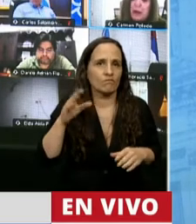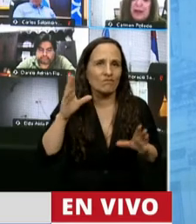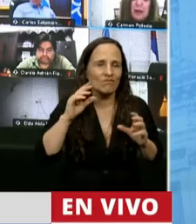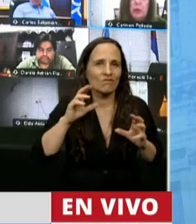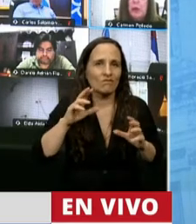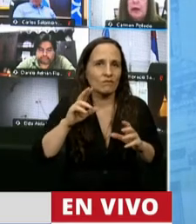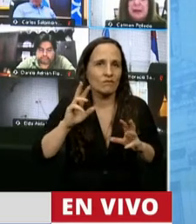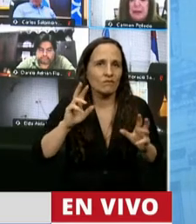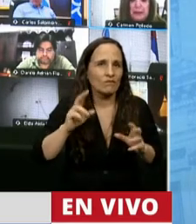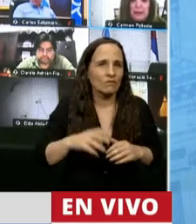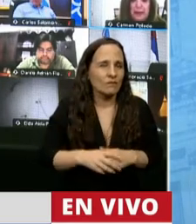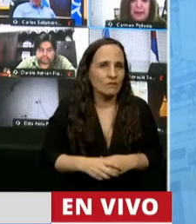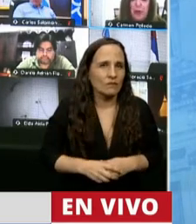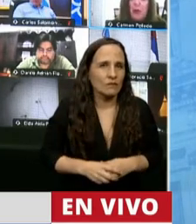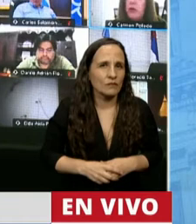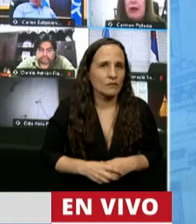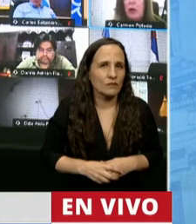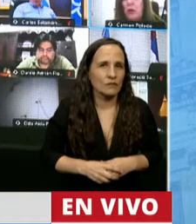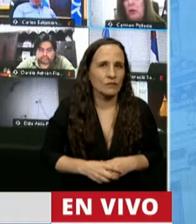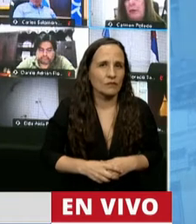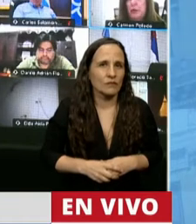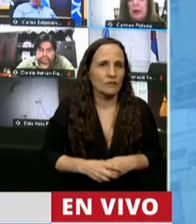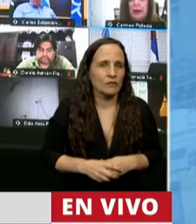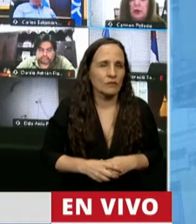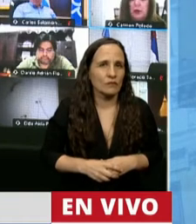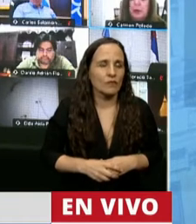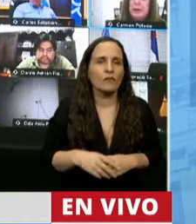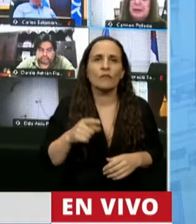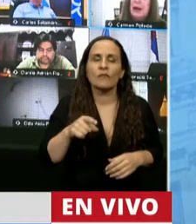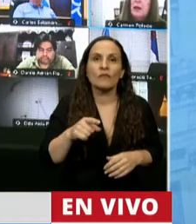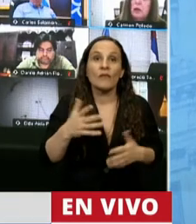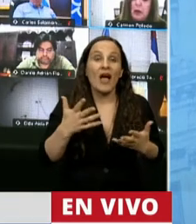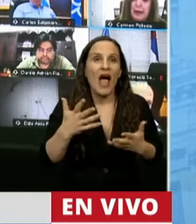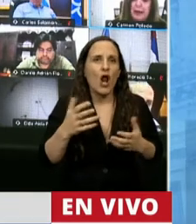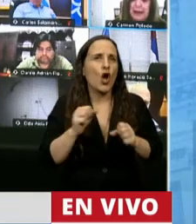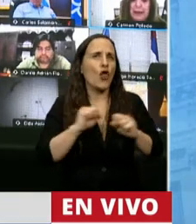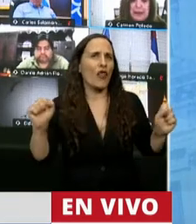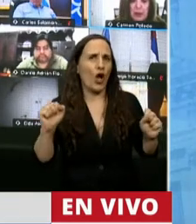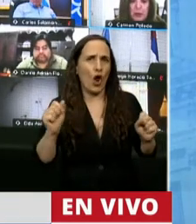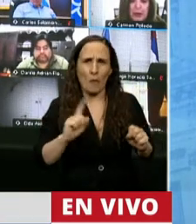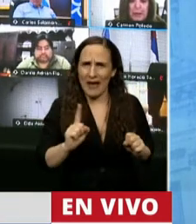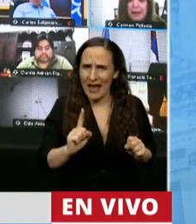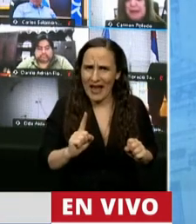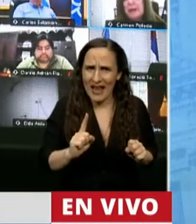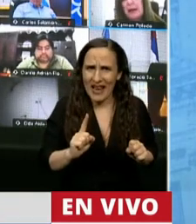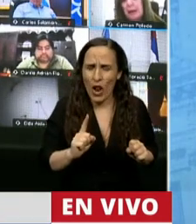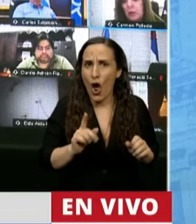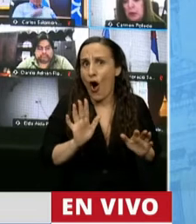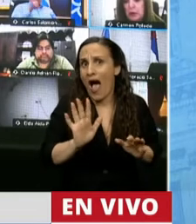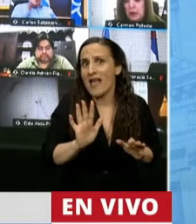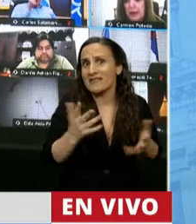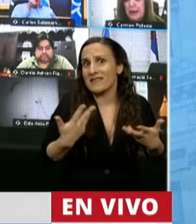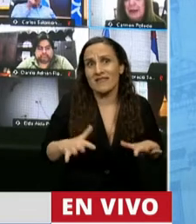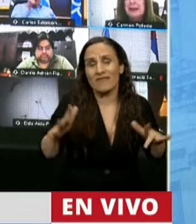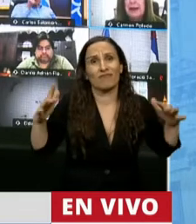pública de semejante manera. Pero no fue algo espontáneo ni impensado. A nadie se le podía escapar que semejante convocatoria